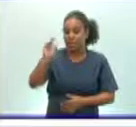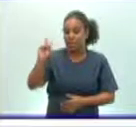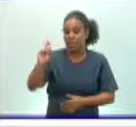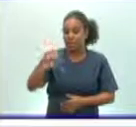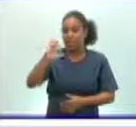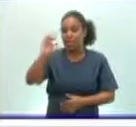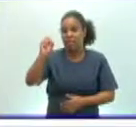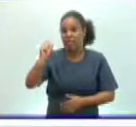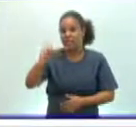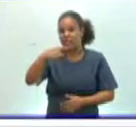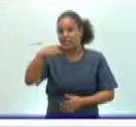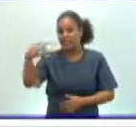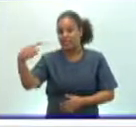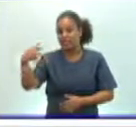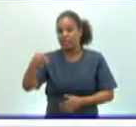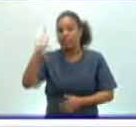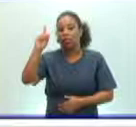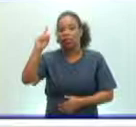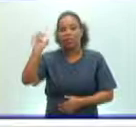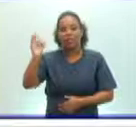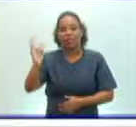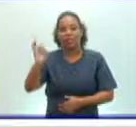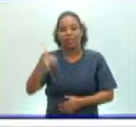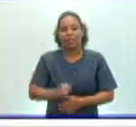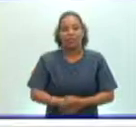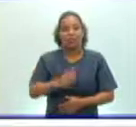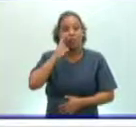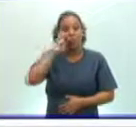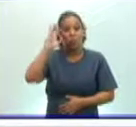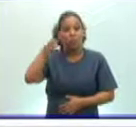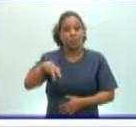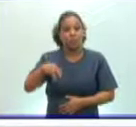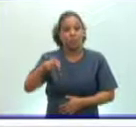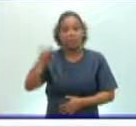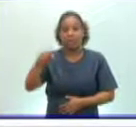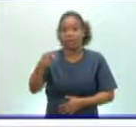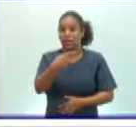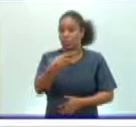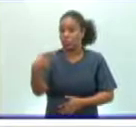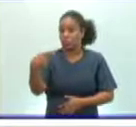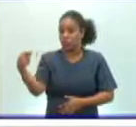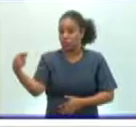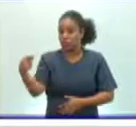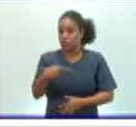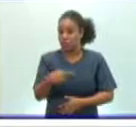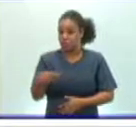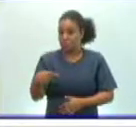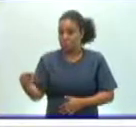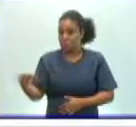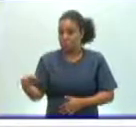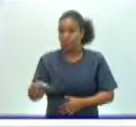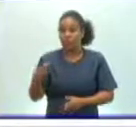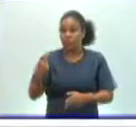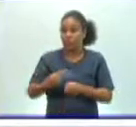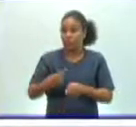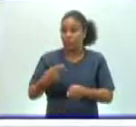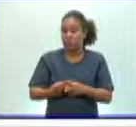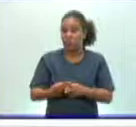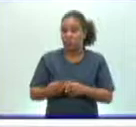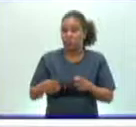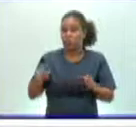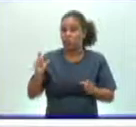al segmento DF. Observa que estos segmentos están determinados sus